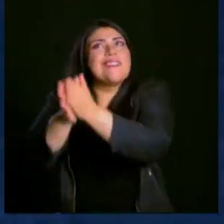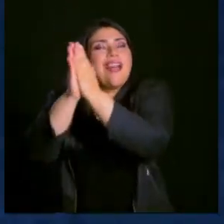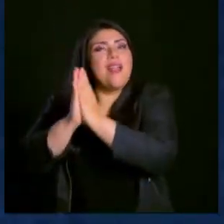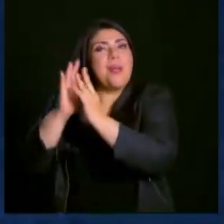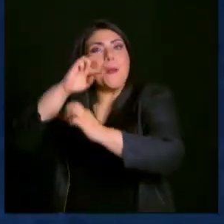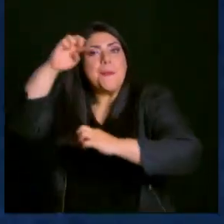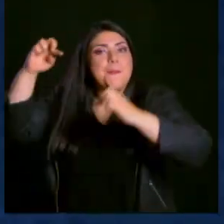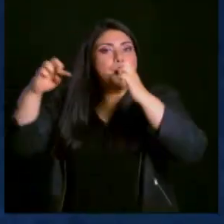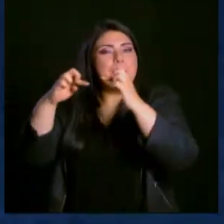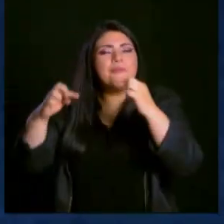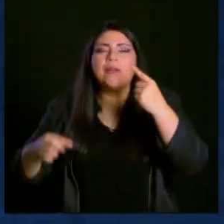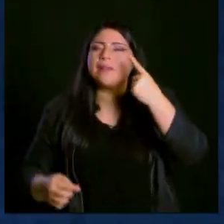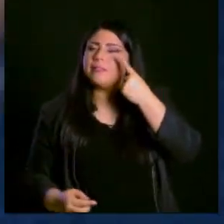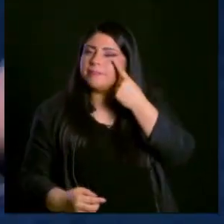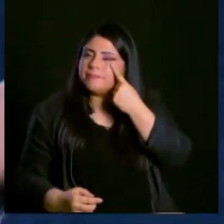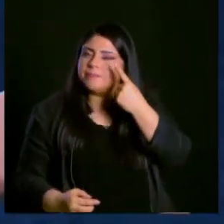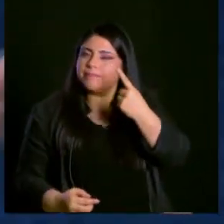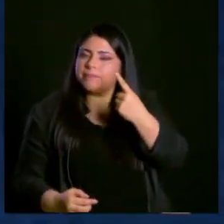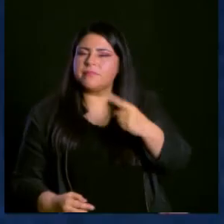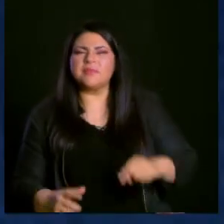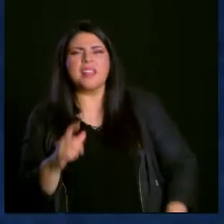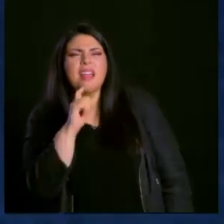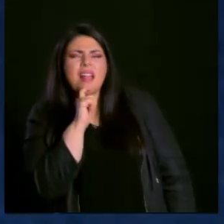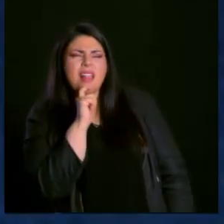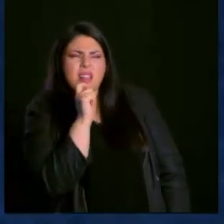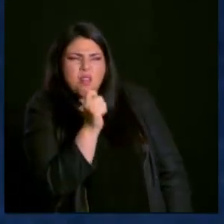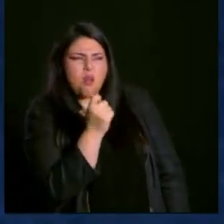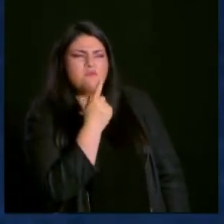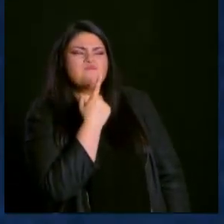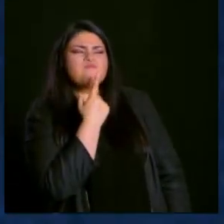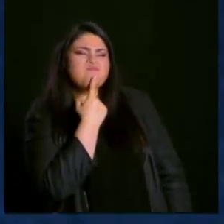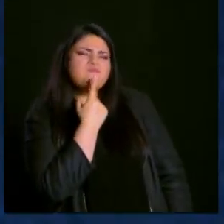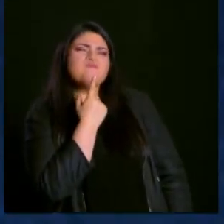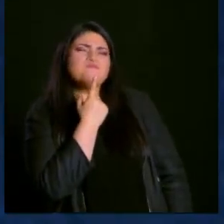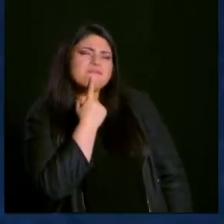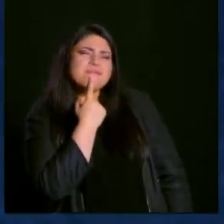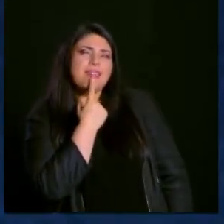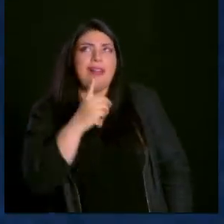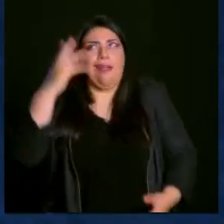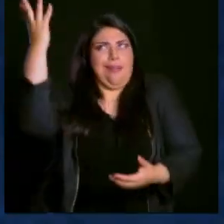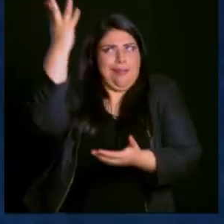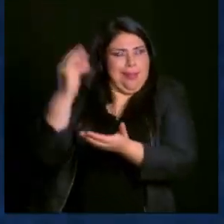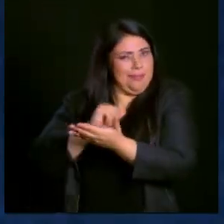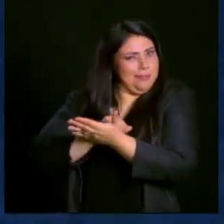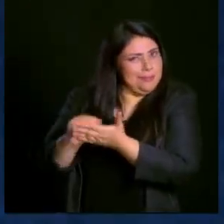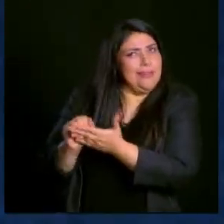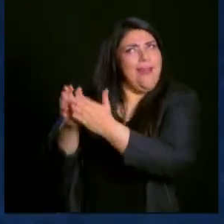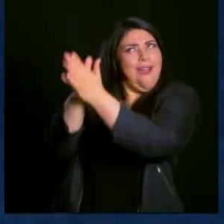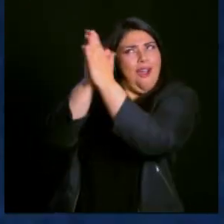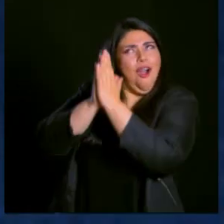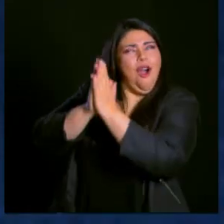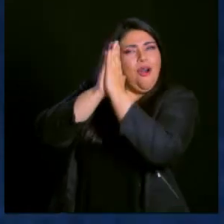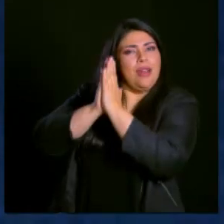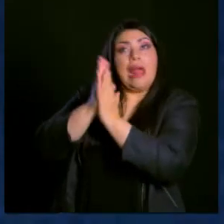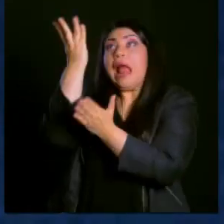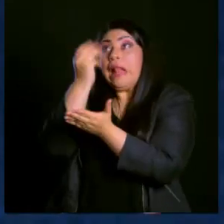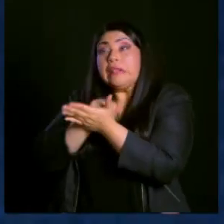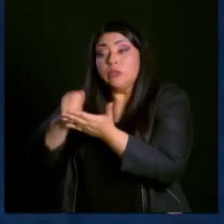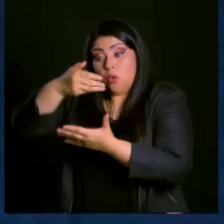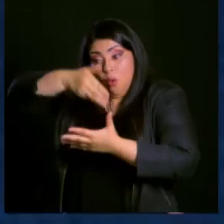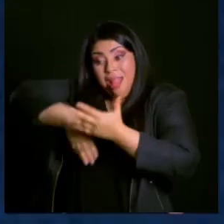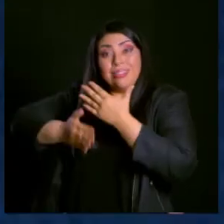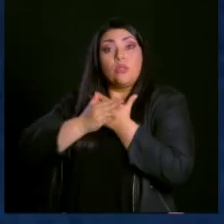déjame decirte algo qué mejor queríamos nosotros que el espíritu santo en nosotros orar por nosotros